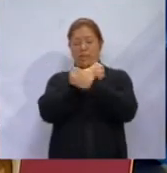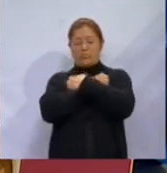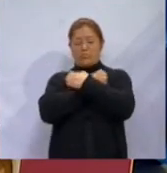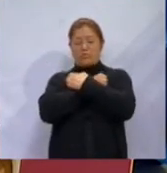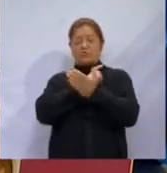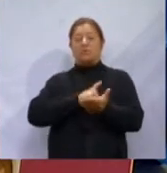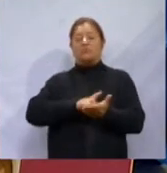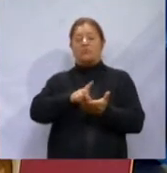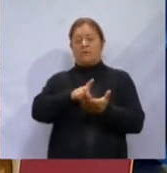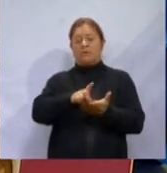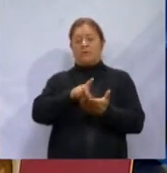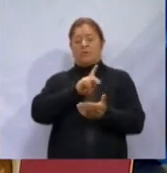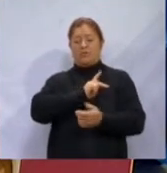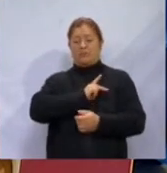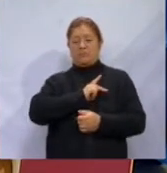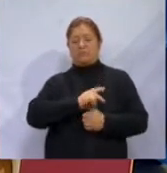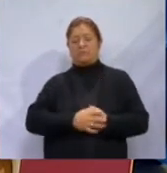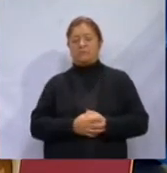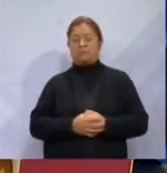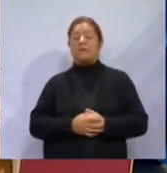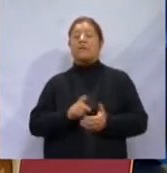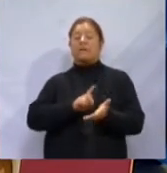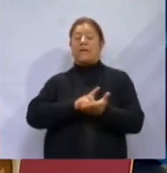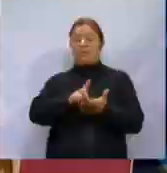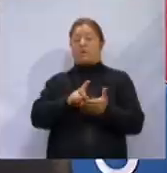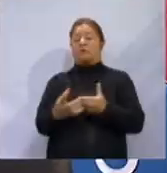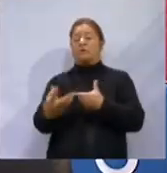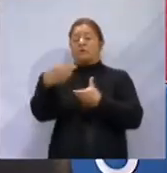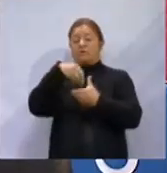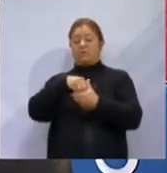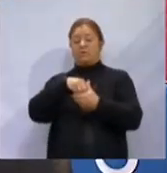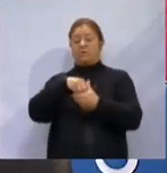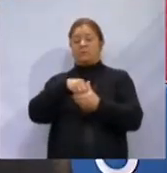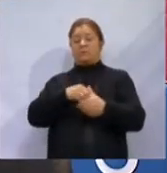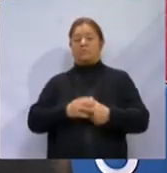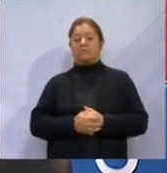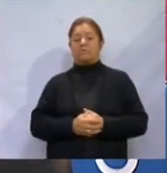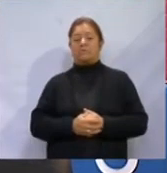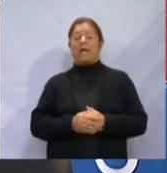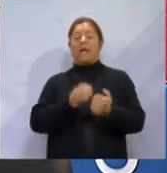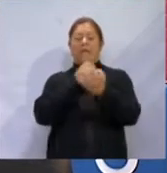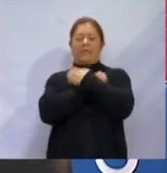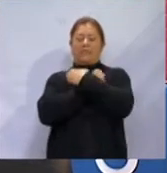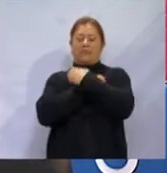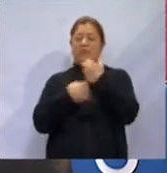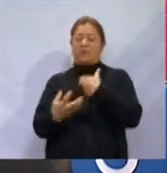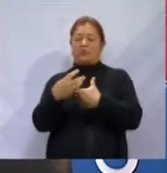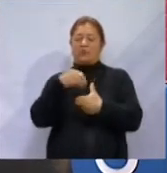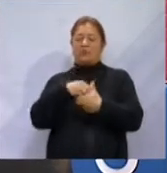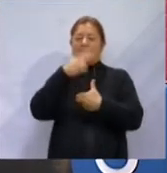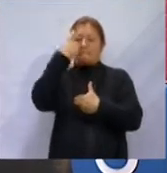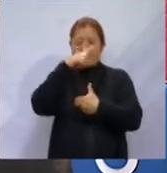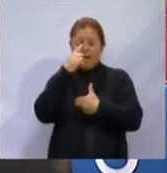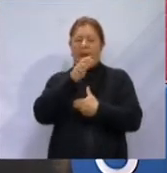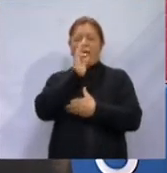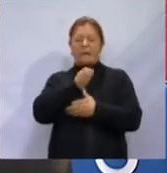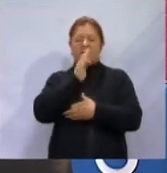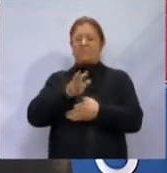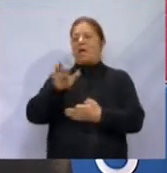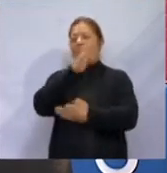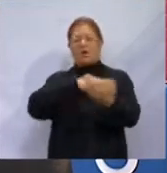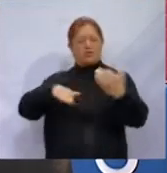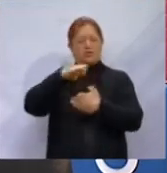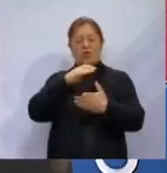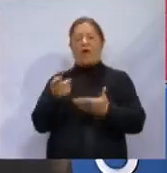derecho y la educación inclusiva es precisamente para aceptar a todos en la escuela